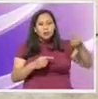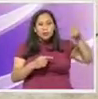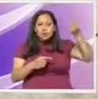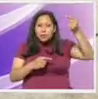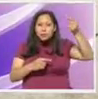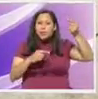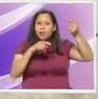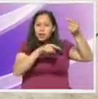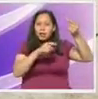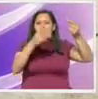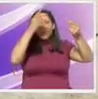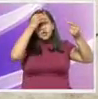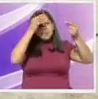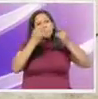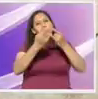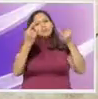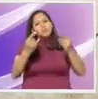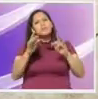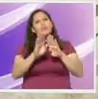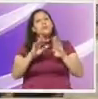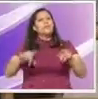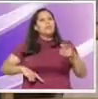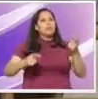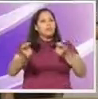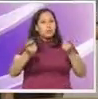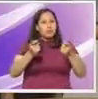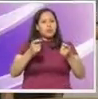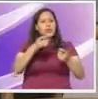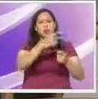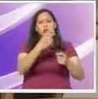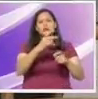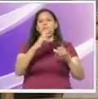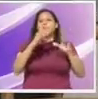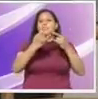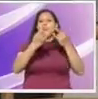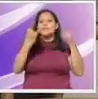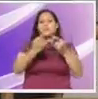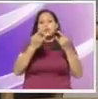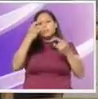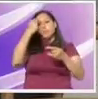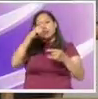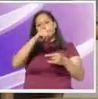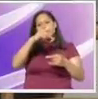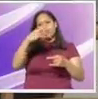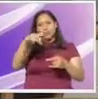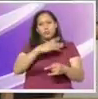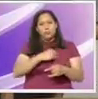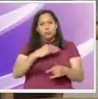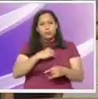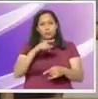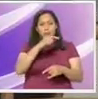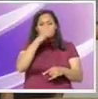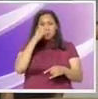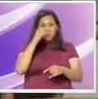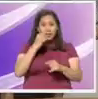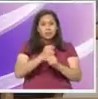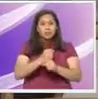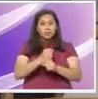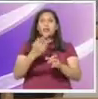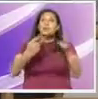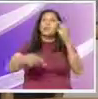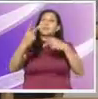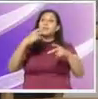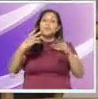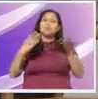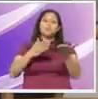y ahí te deja muchas lecciones también de cómo gobernar, y fue como una lección para sus hijos. Además, él tiene que sufrir durante la intervención francesa,